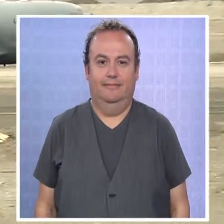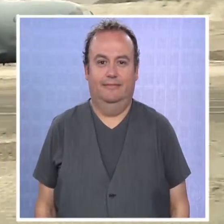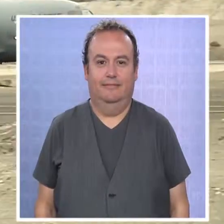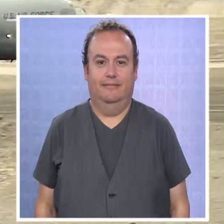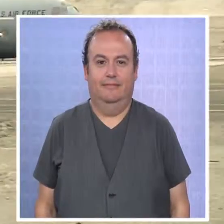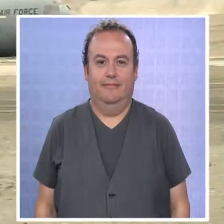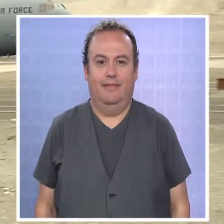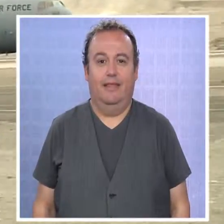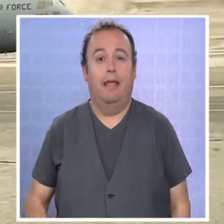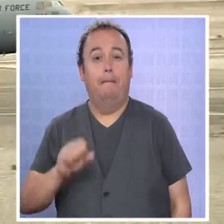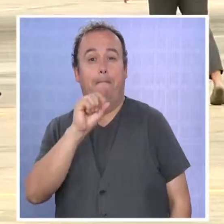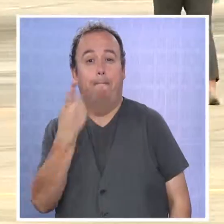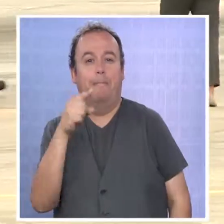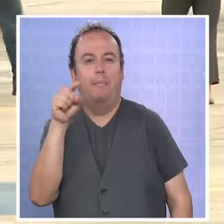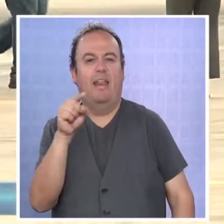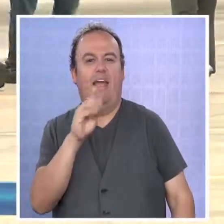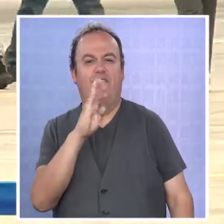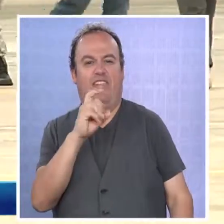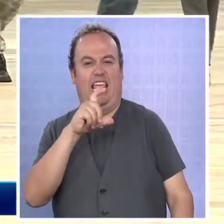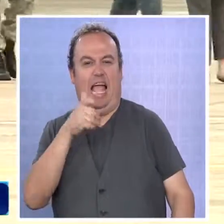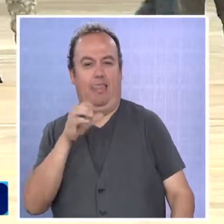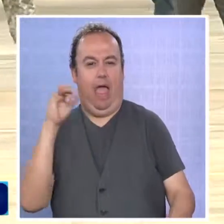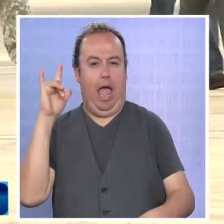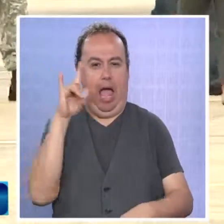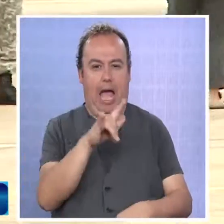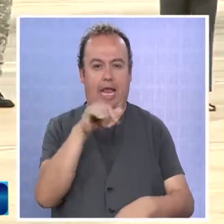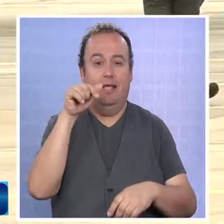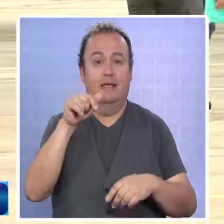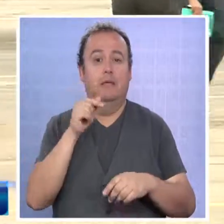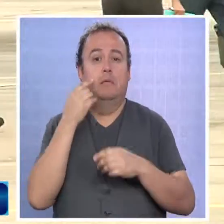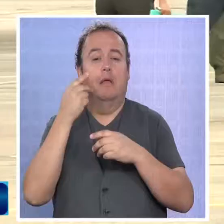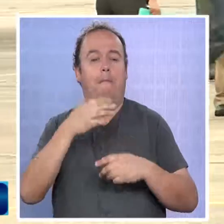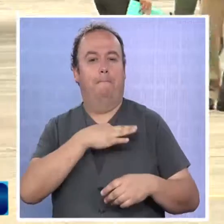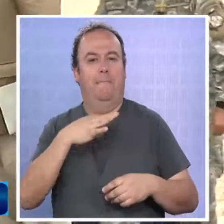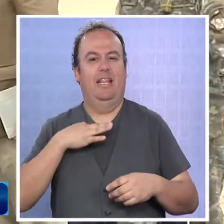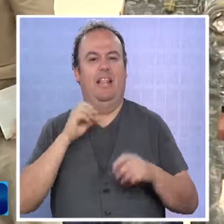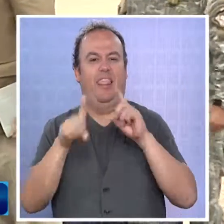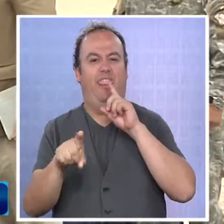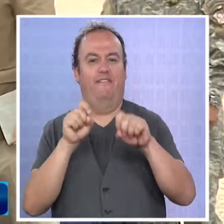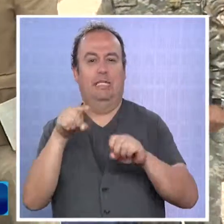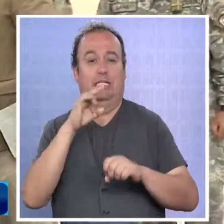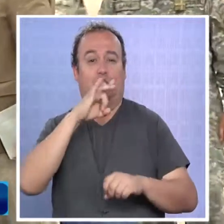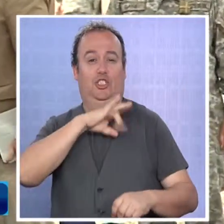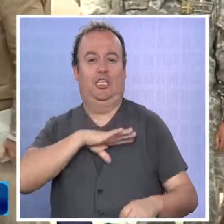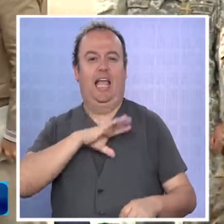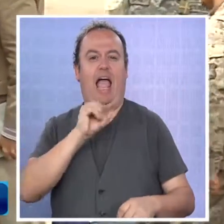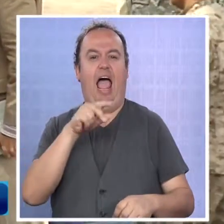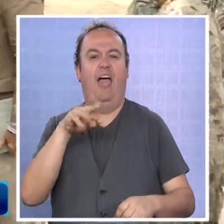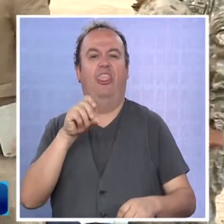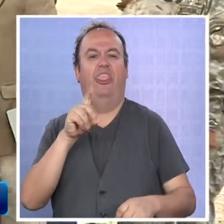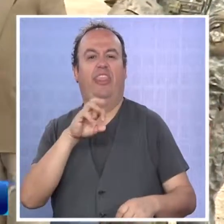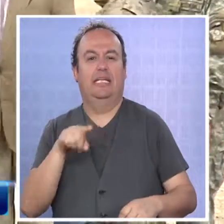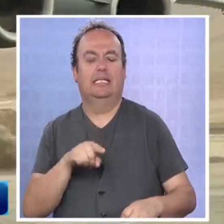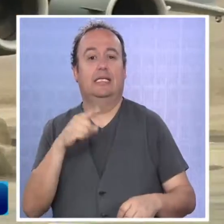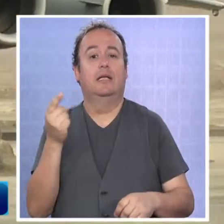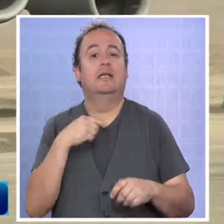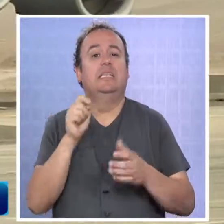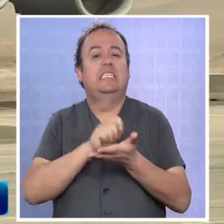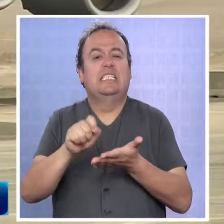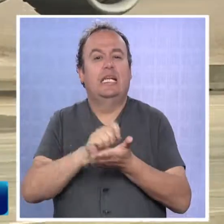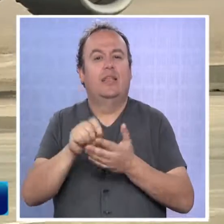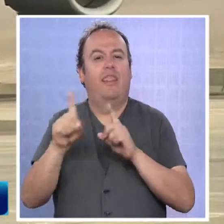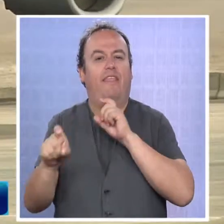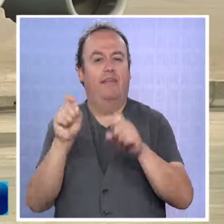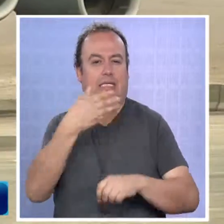en la primera brigada aérea y con presencia del ministro de Defensa de Chile, Andrés Alamán, y del secretario de Defensa de los Estados Unidos,